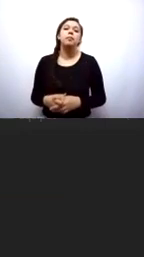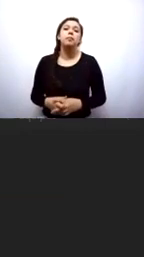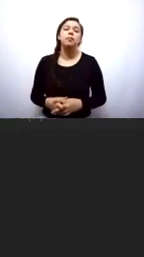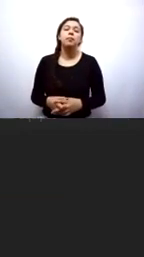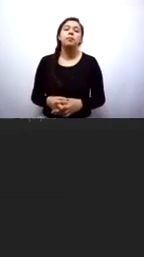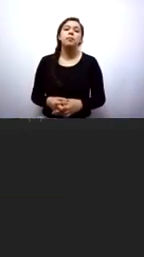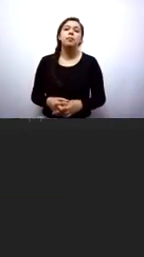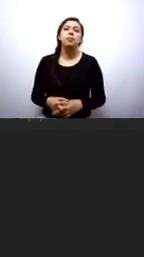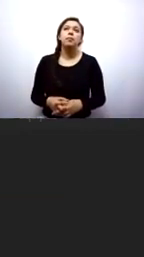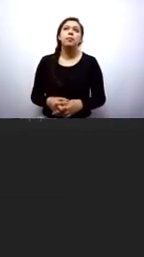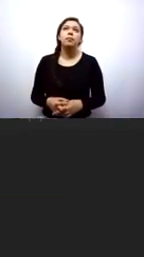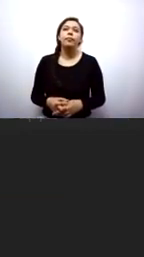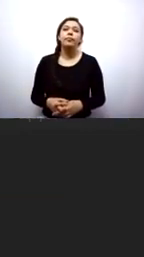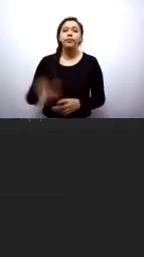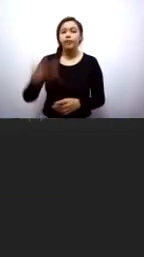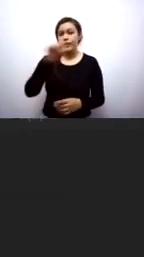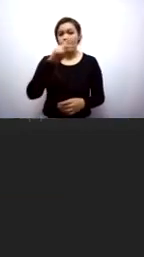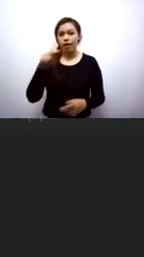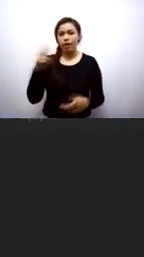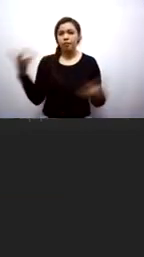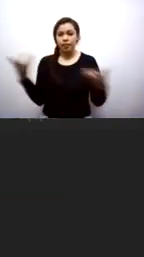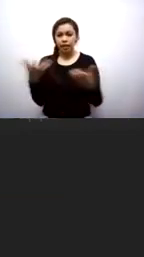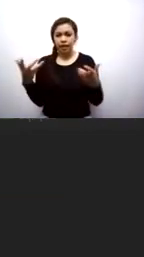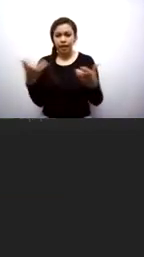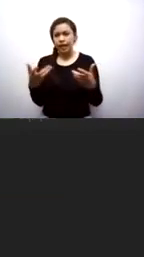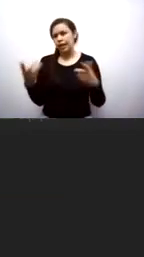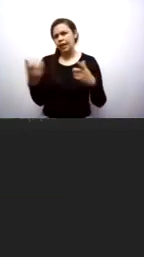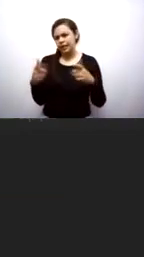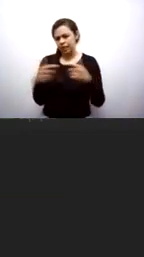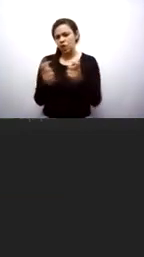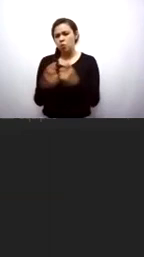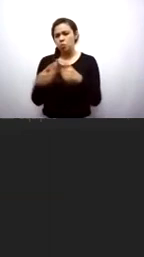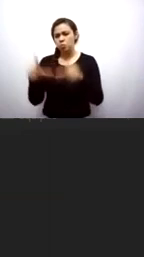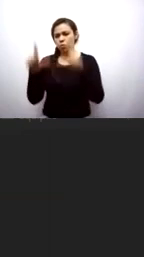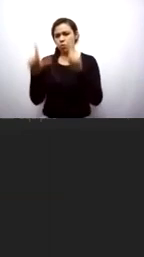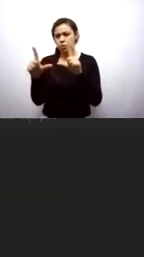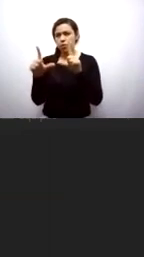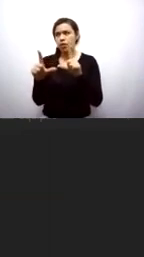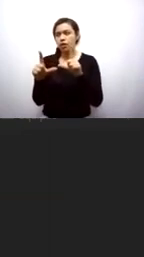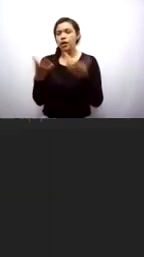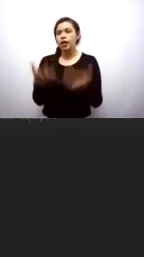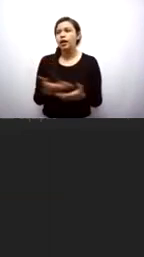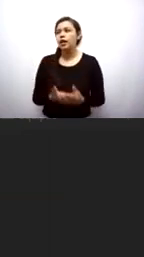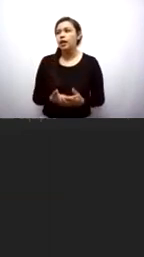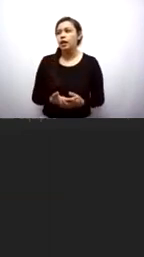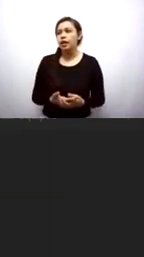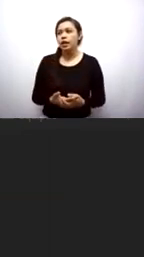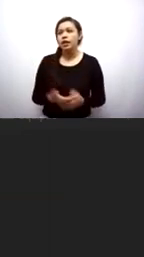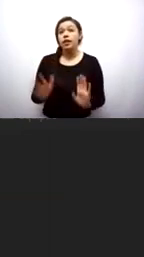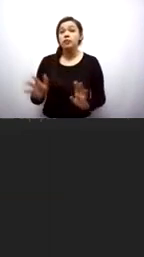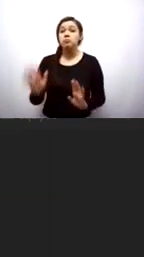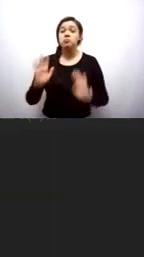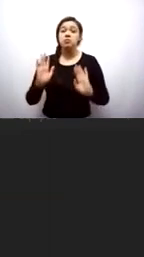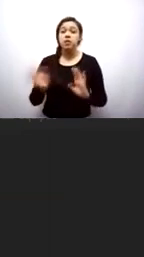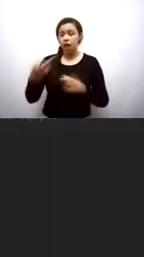La aplicación va a crear el equipo, va a crear la interfaz. Y aquí es donde ya me puede pues invitar